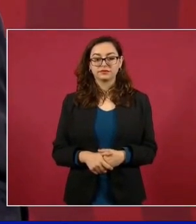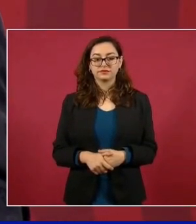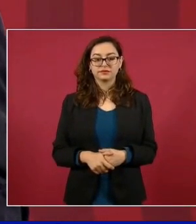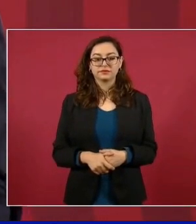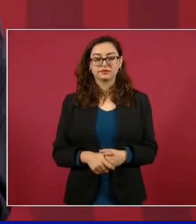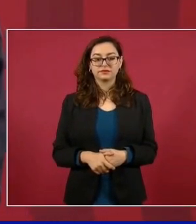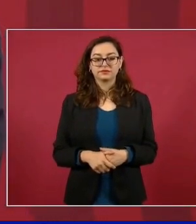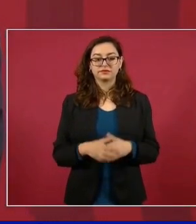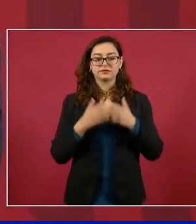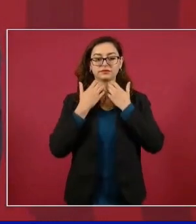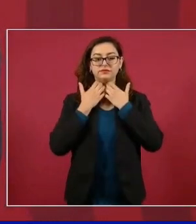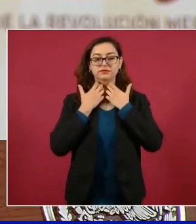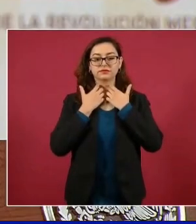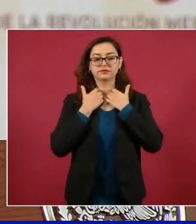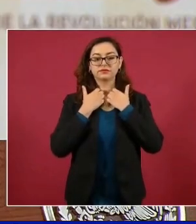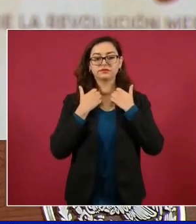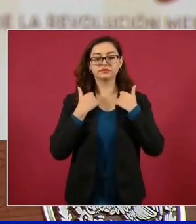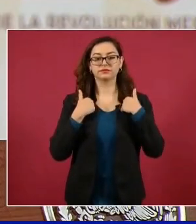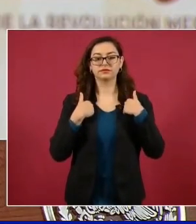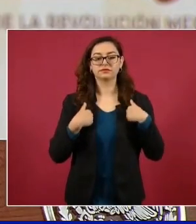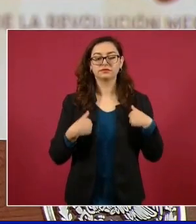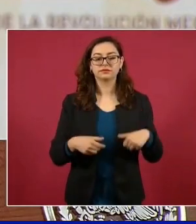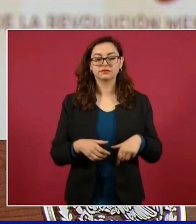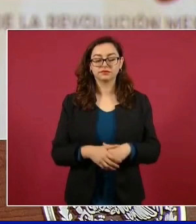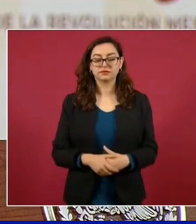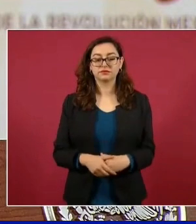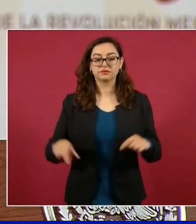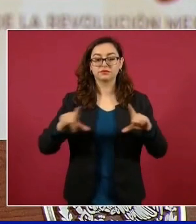la grandeza cultural de México, ¿no?